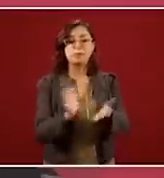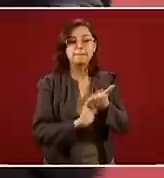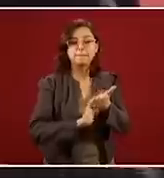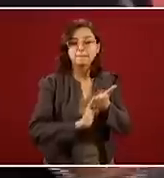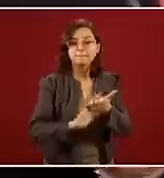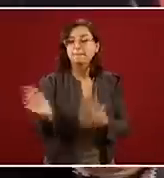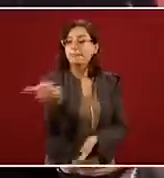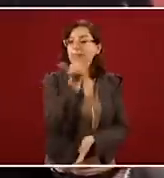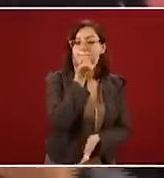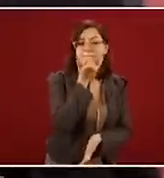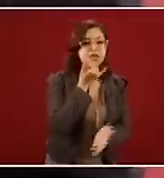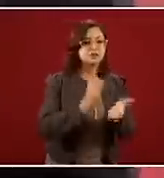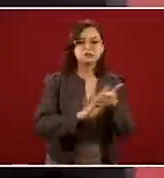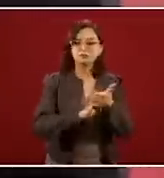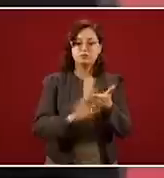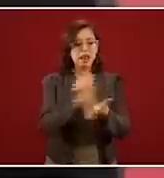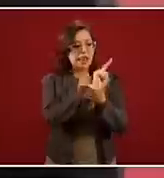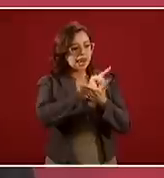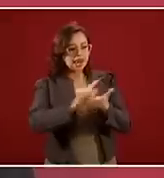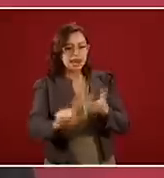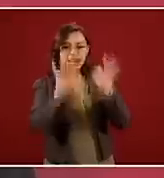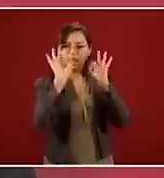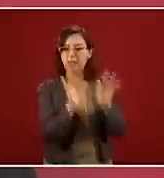Lo limpian de todo.